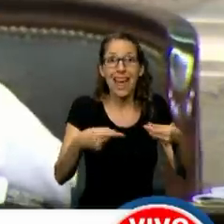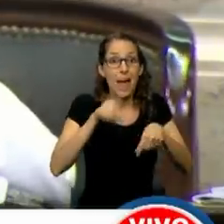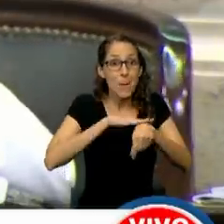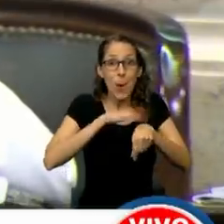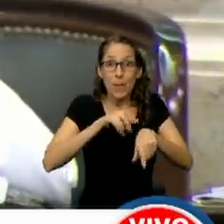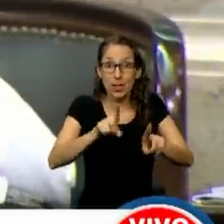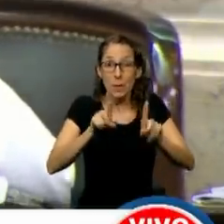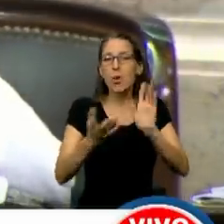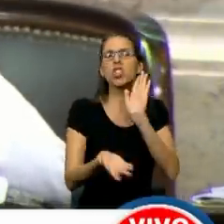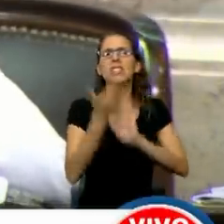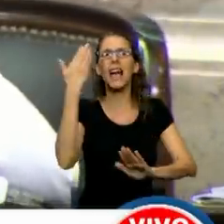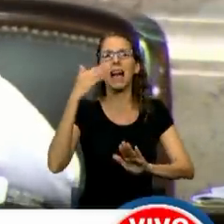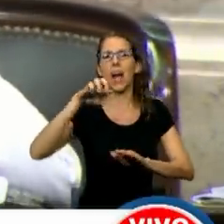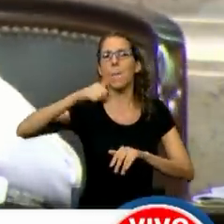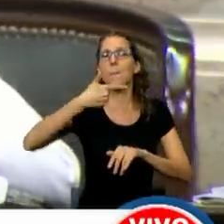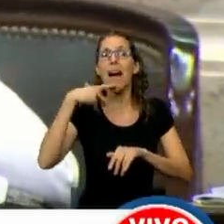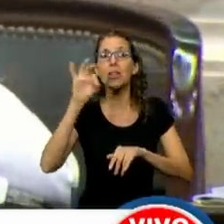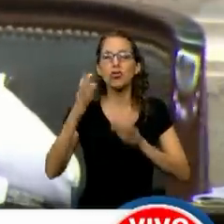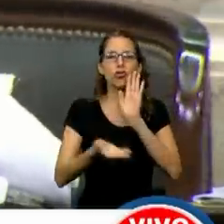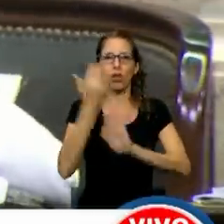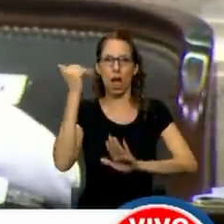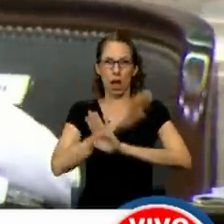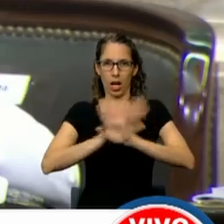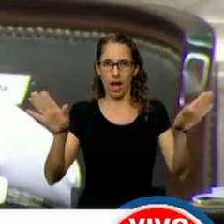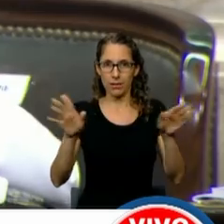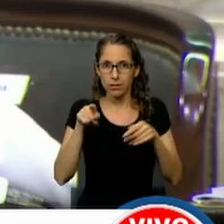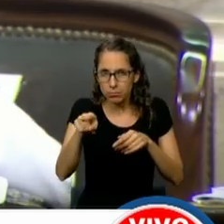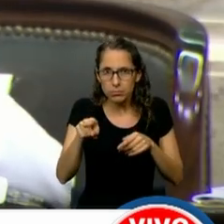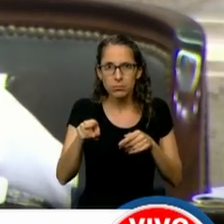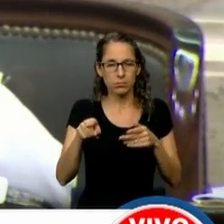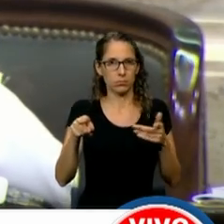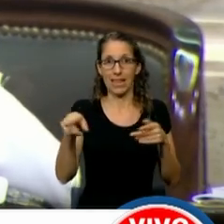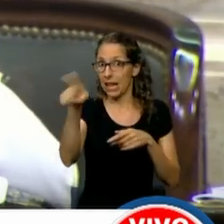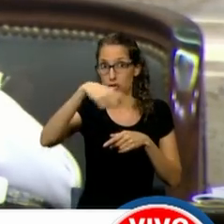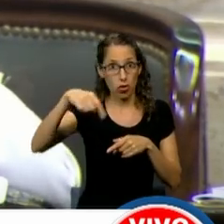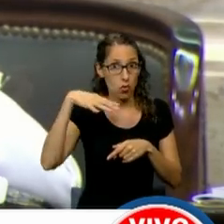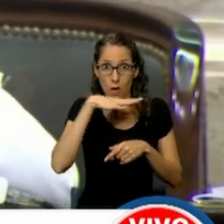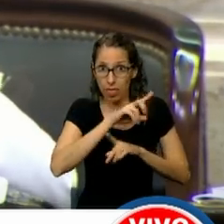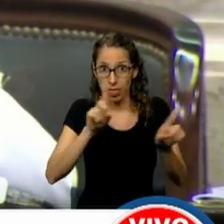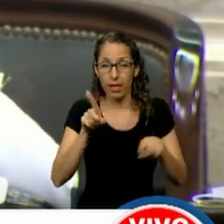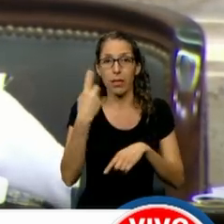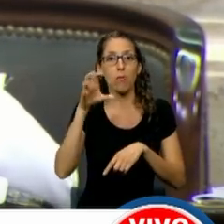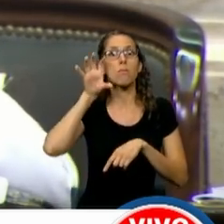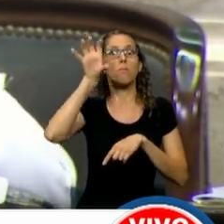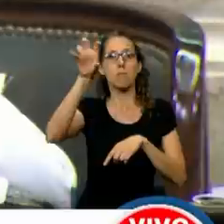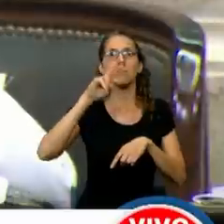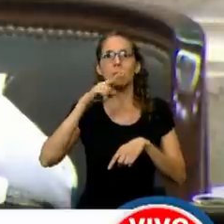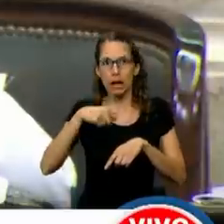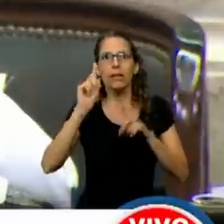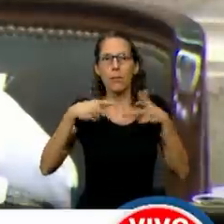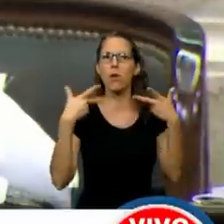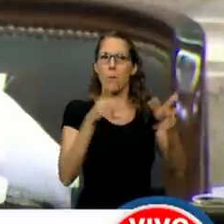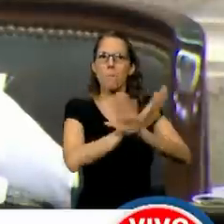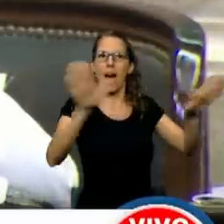primarias abiertas simultáneas obligatorias siguen sin entender que los sanjuaninos también dijeron basta a los